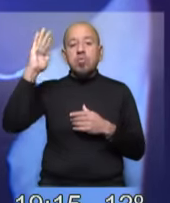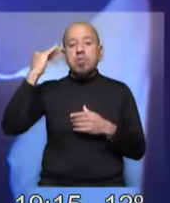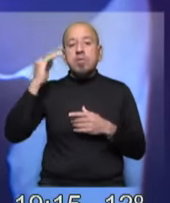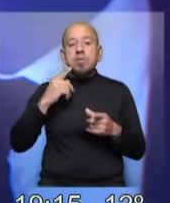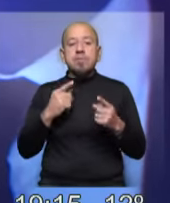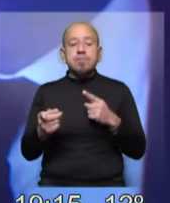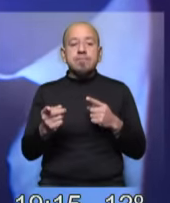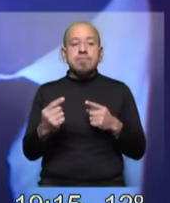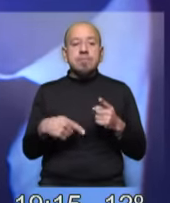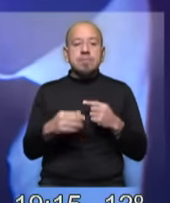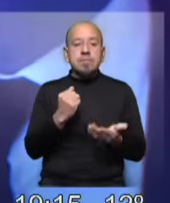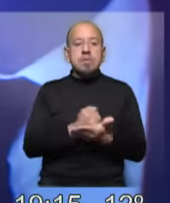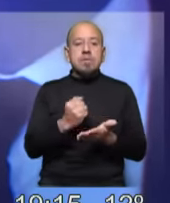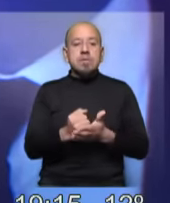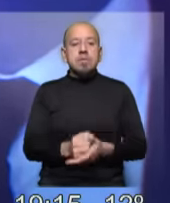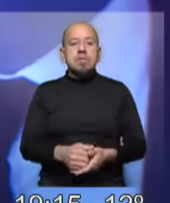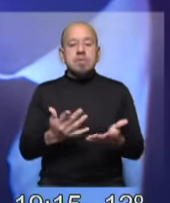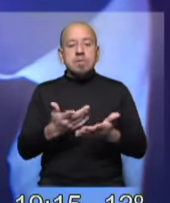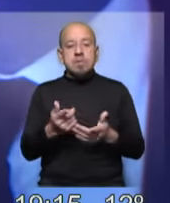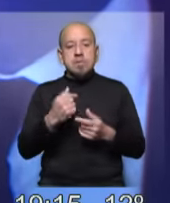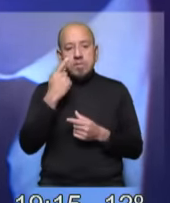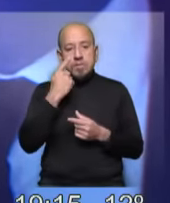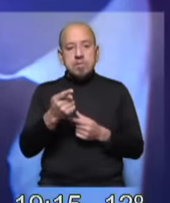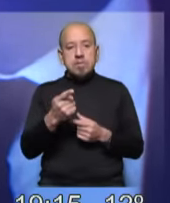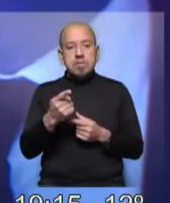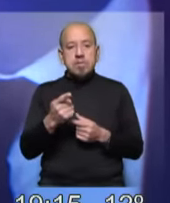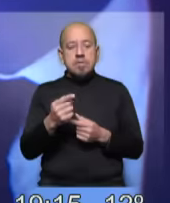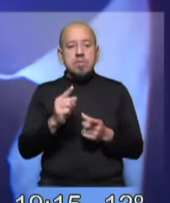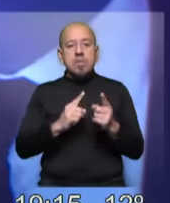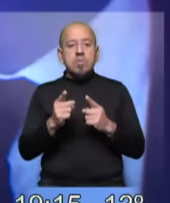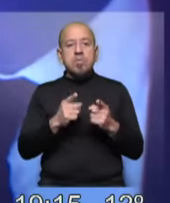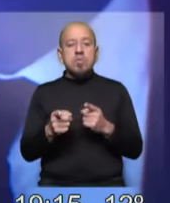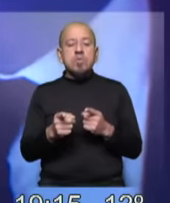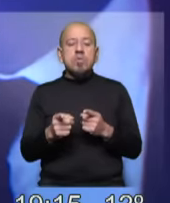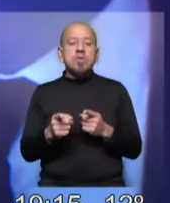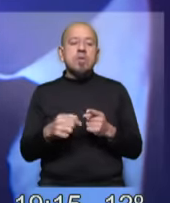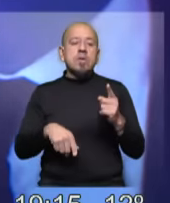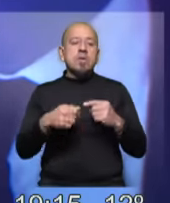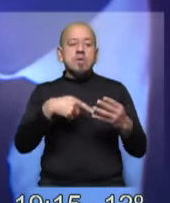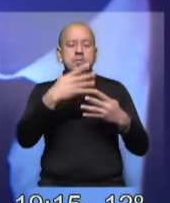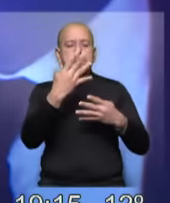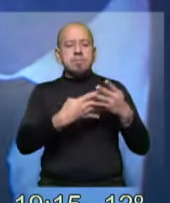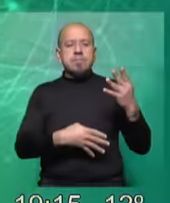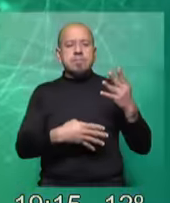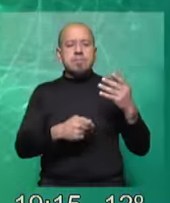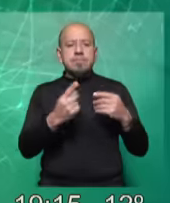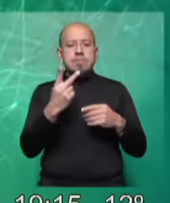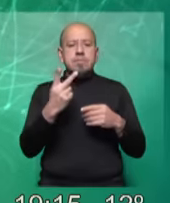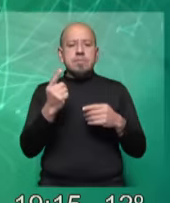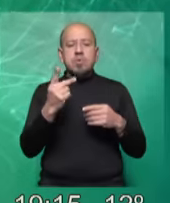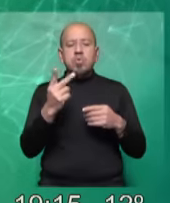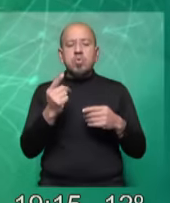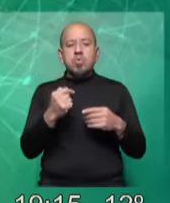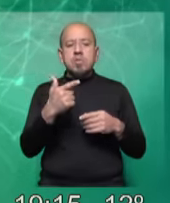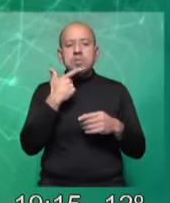en torno al pasaporte de Marcet. Vamos a empezar a compartir en pantalla algunas de estas conversaciones que se tuvo el 21 de septiembre, fue la